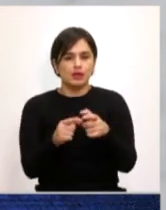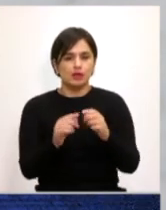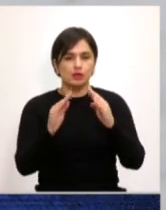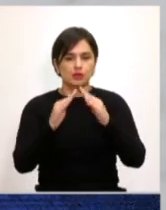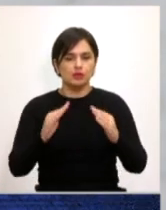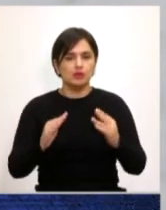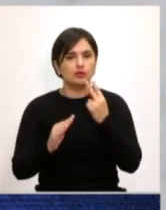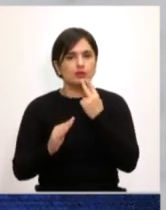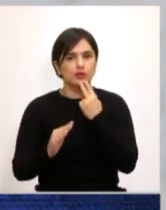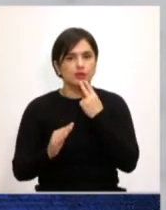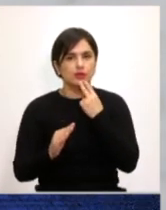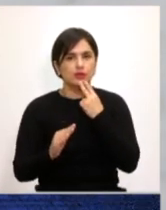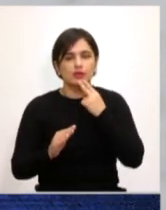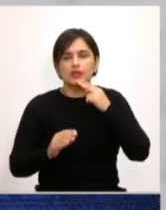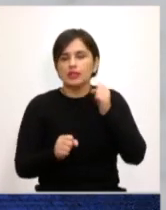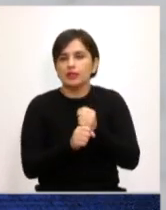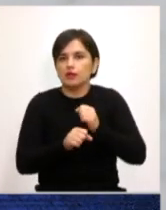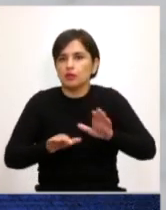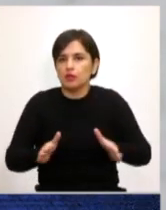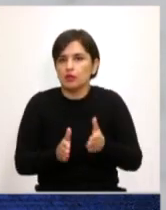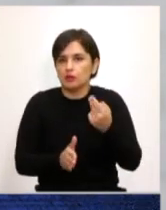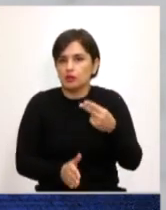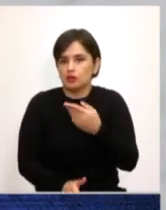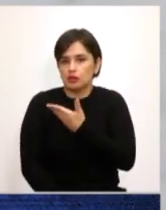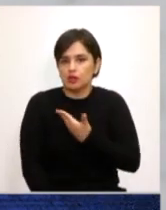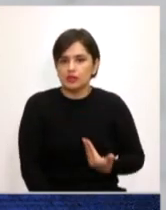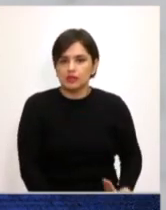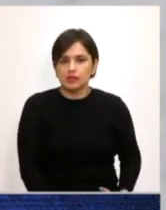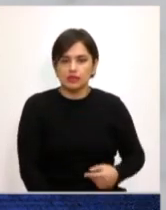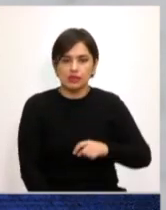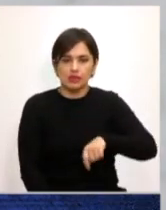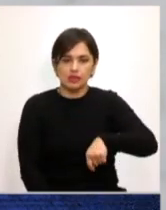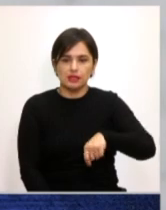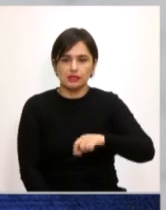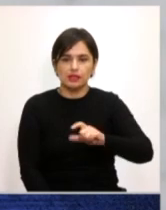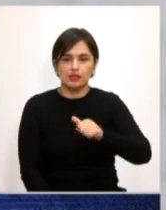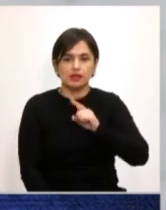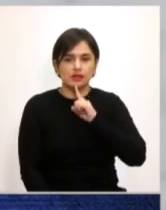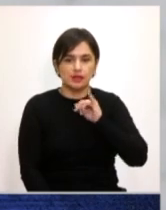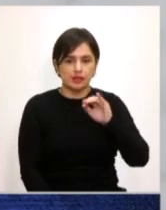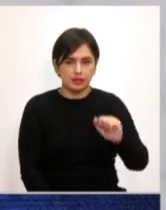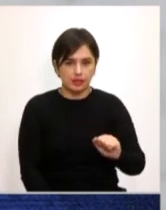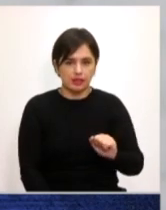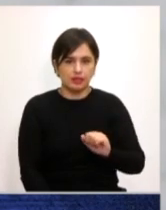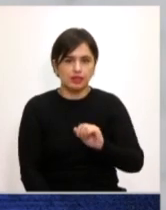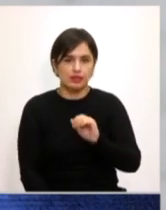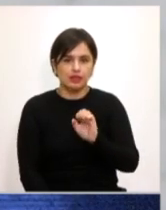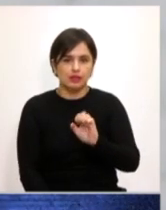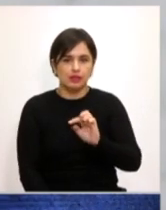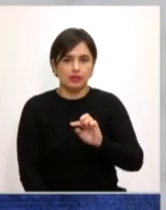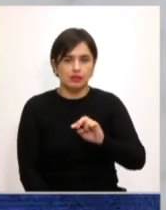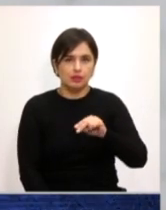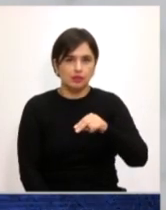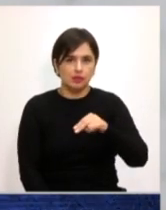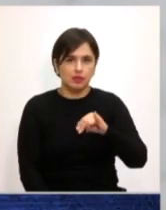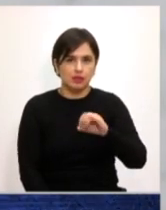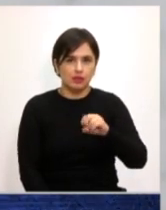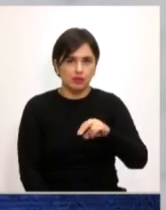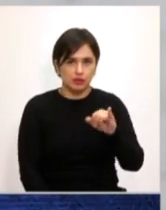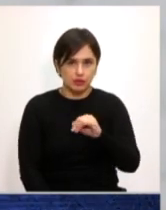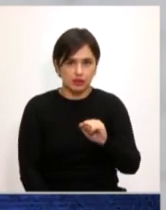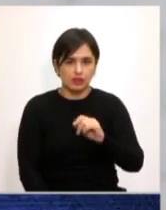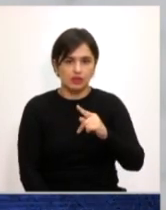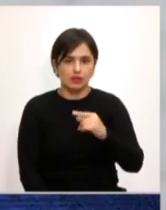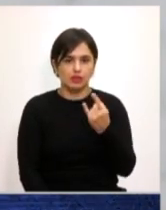y Urbanismo, cuyo trabajo impulsado por su presidenta, la senadora María José Gatica, y los senadores Fidel Espinosa, Alejandro